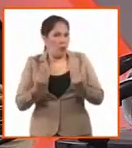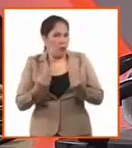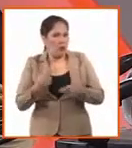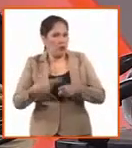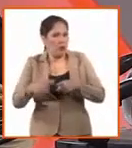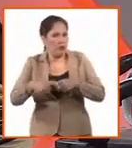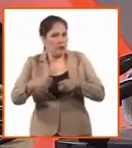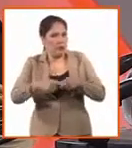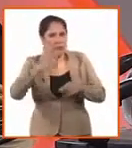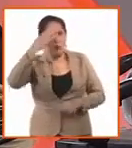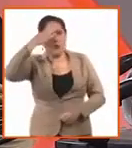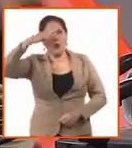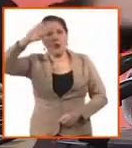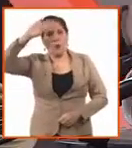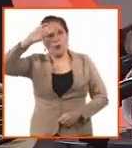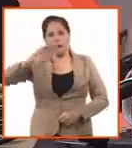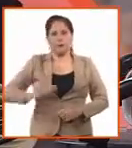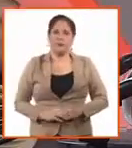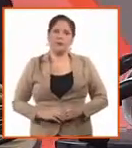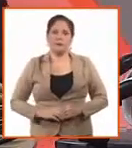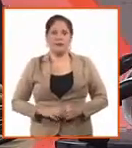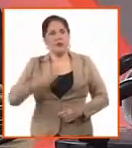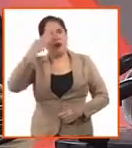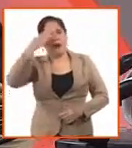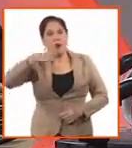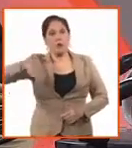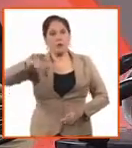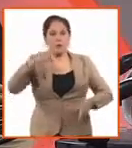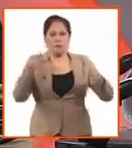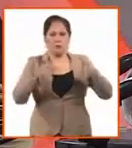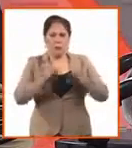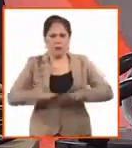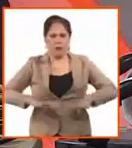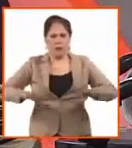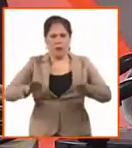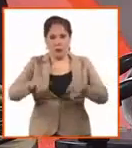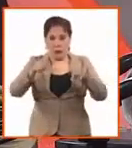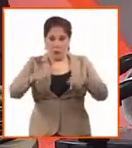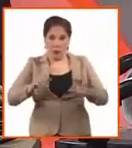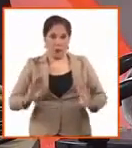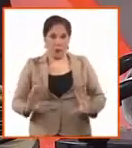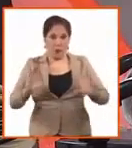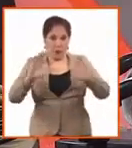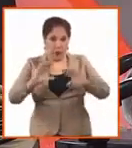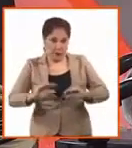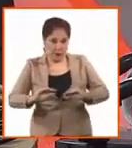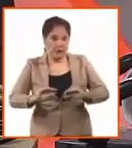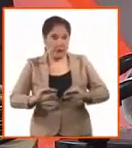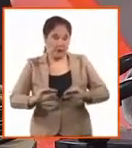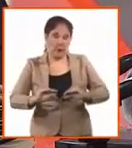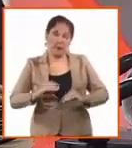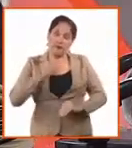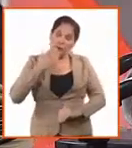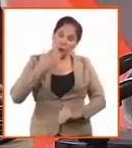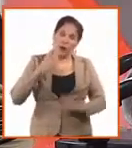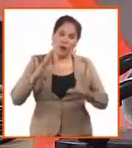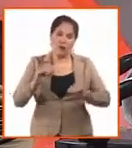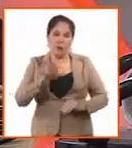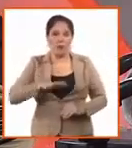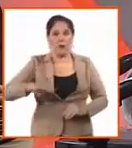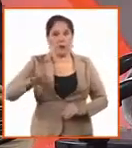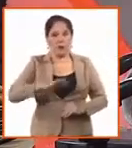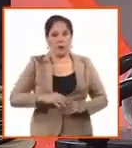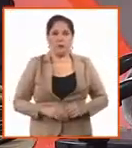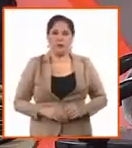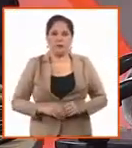cosas todavía por nosotros así que le agradezco muchísimo que hayan estado con nosotros esta tarde anita y creo que bueno pues ya tenemos